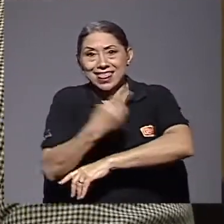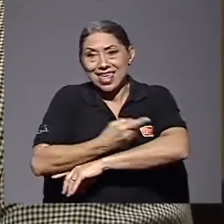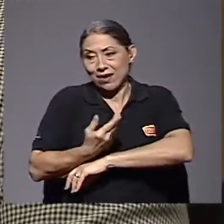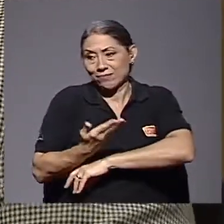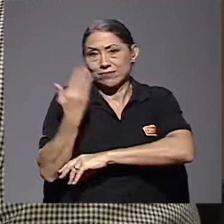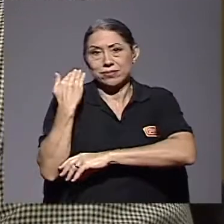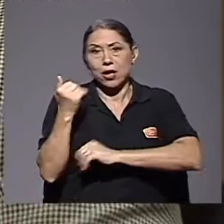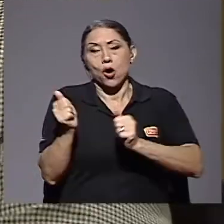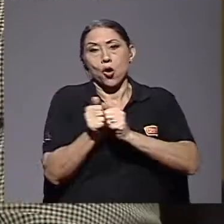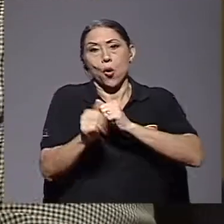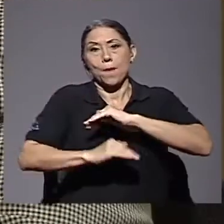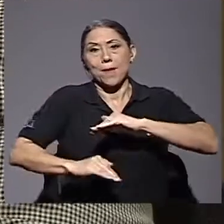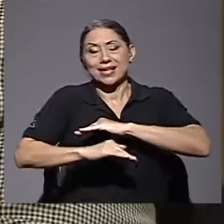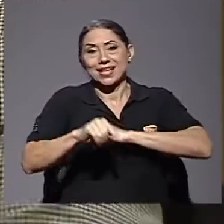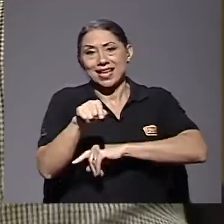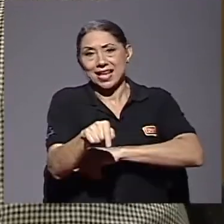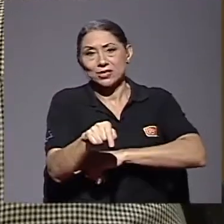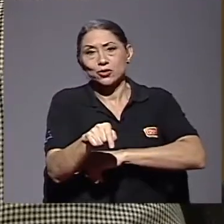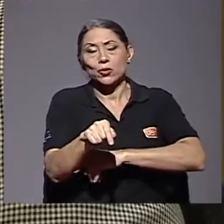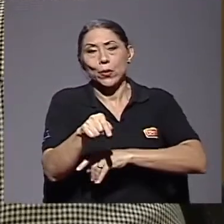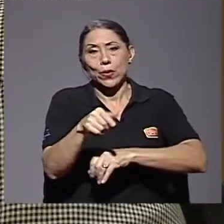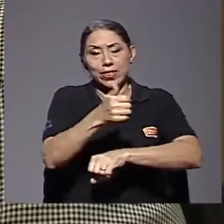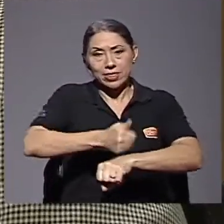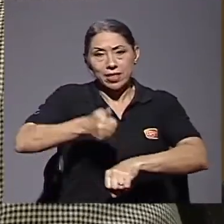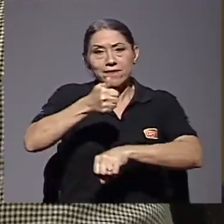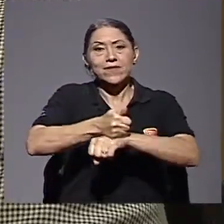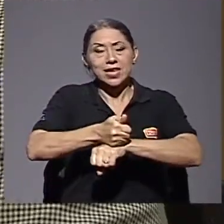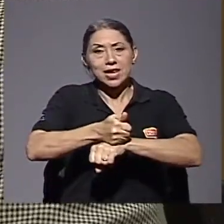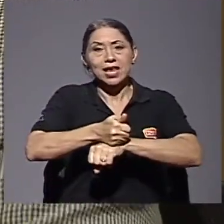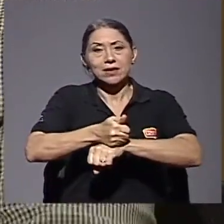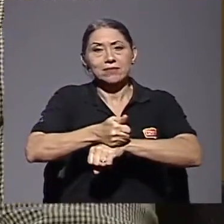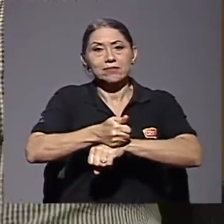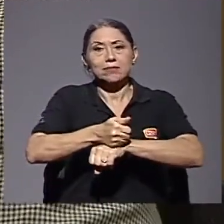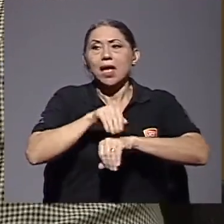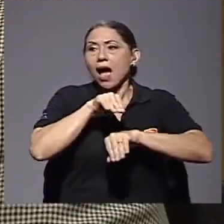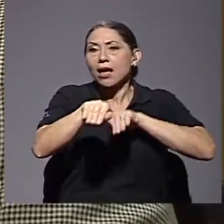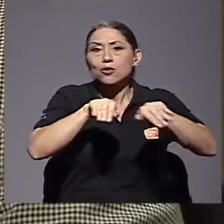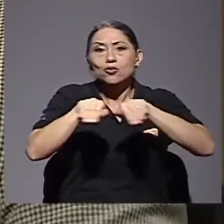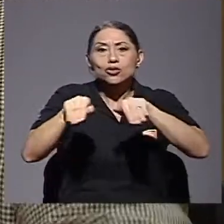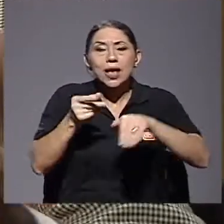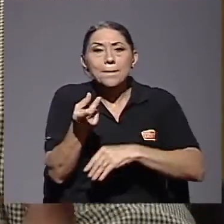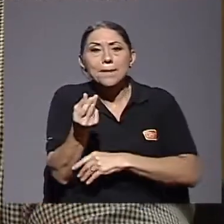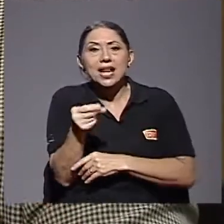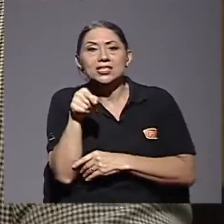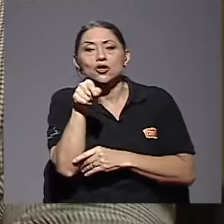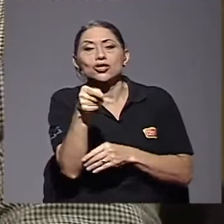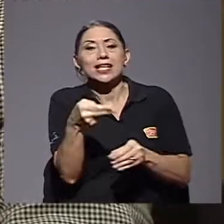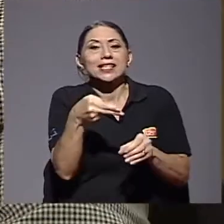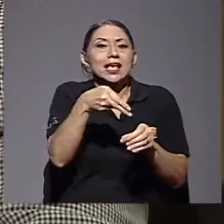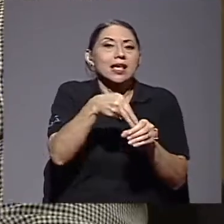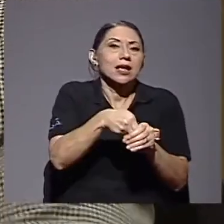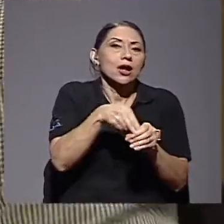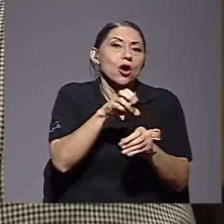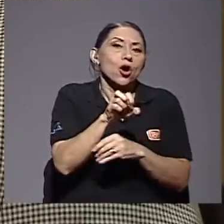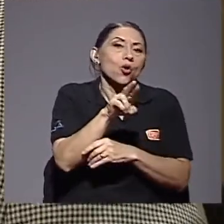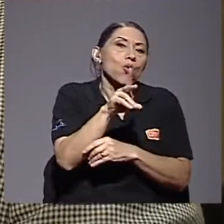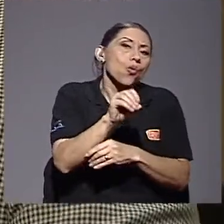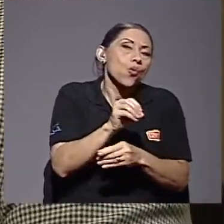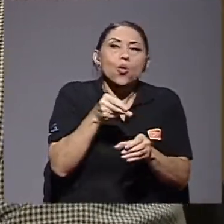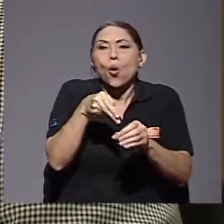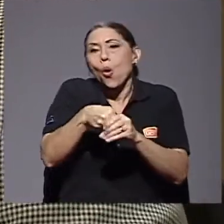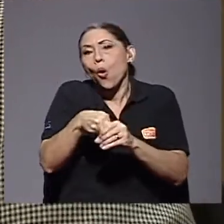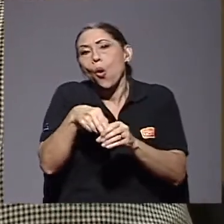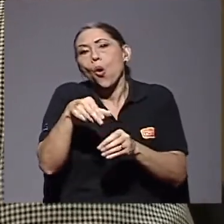en esto definen y anuncian precios de ese crudo, o de gasolinas o diésel.